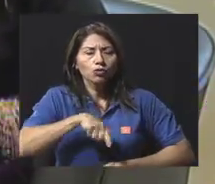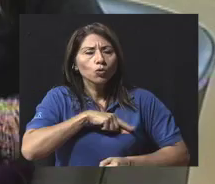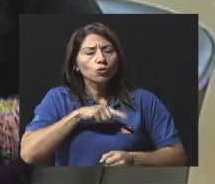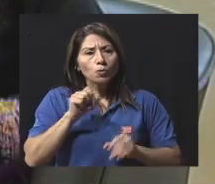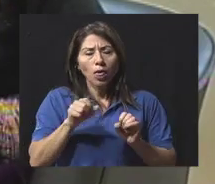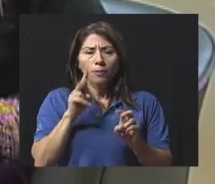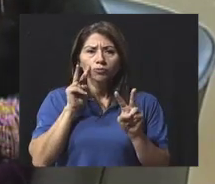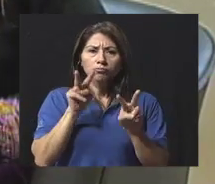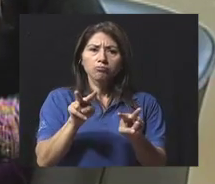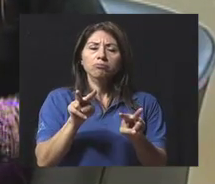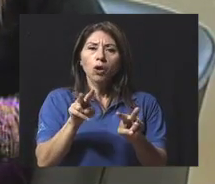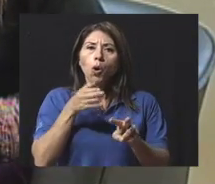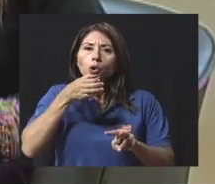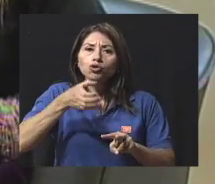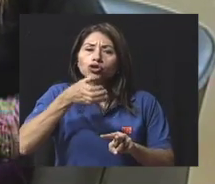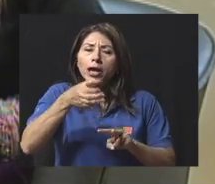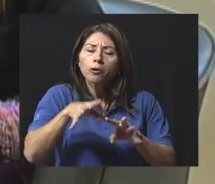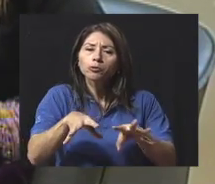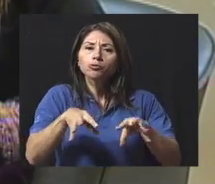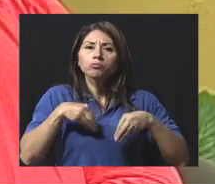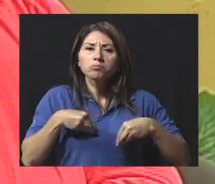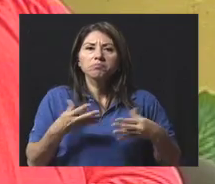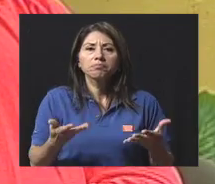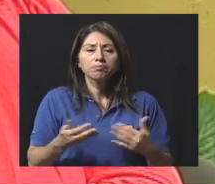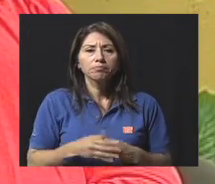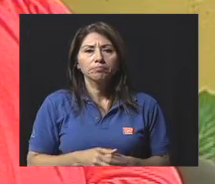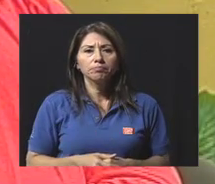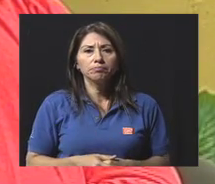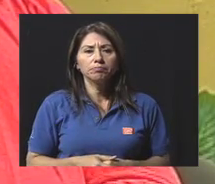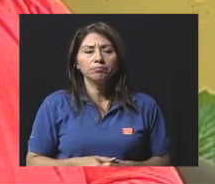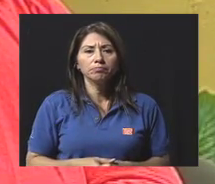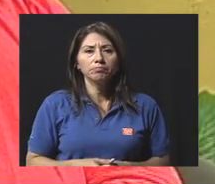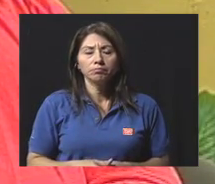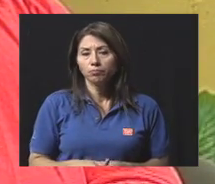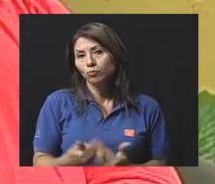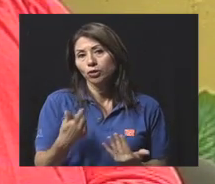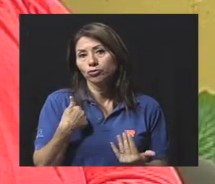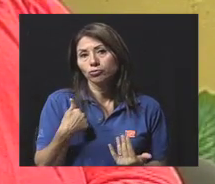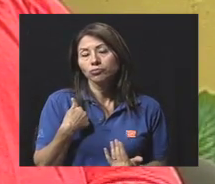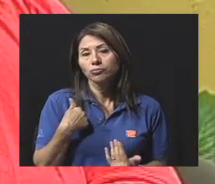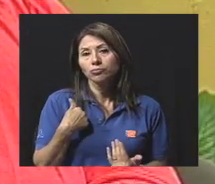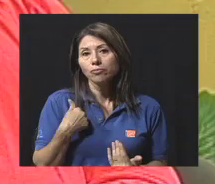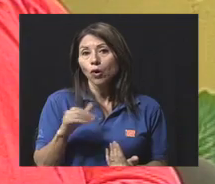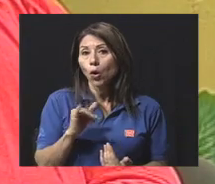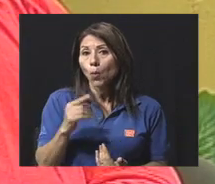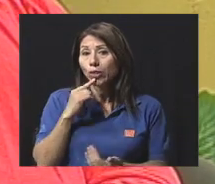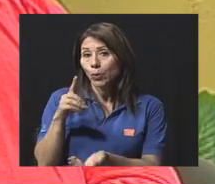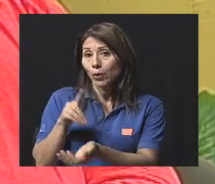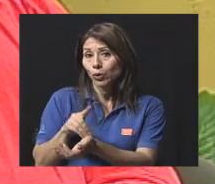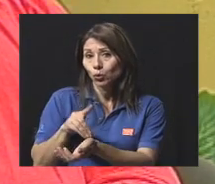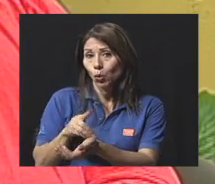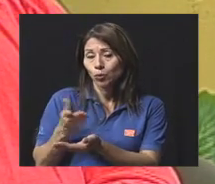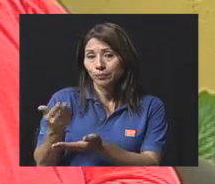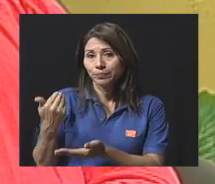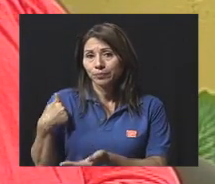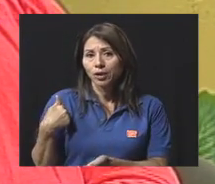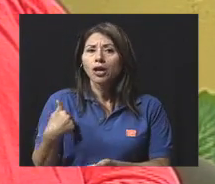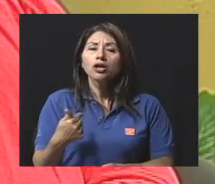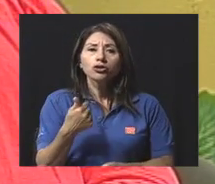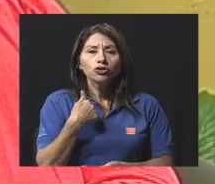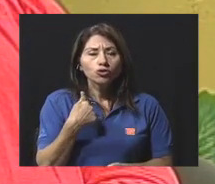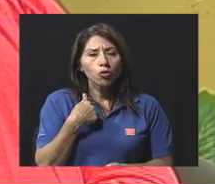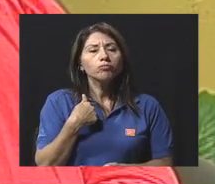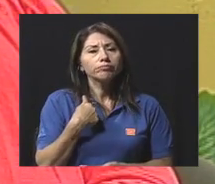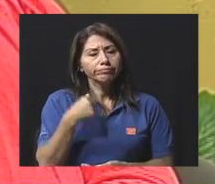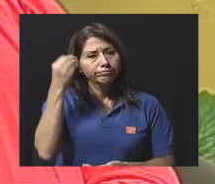todas esos consejos que ustedes nos están brindando verdad bueno Yo como dijo el doctor Calderón yo comparto que eso es una